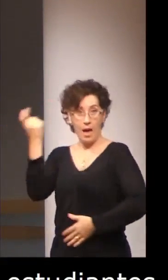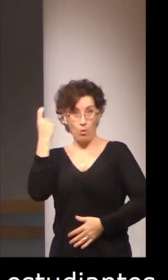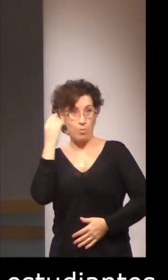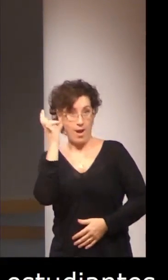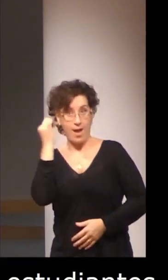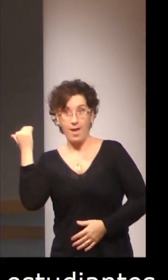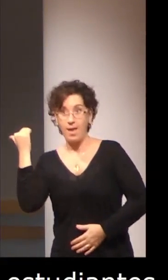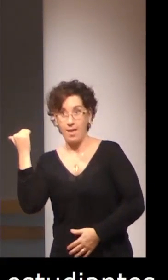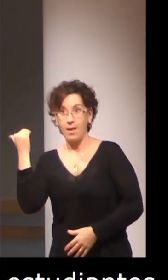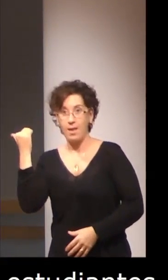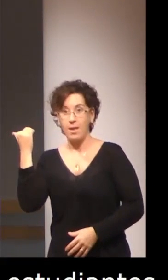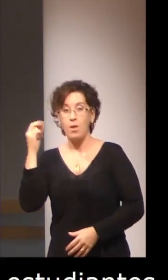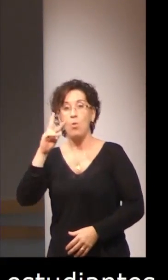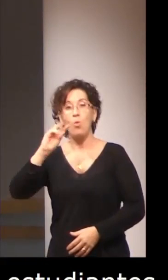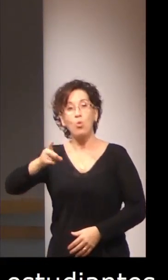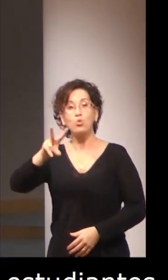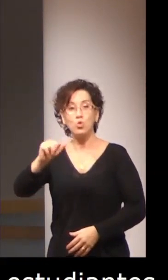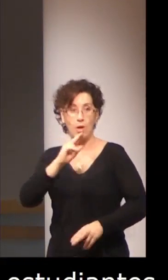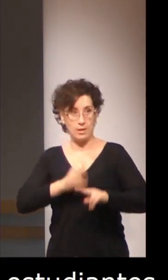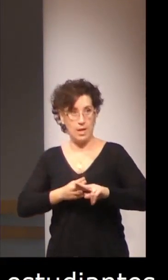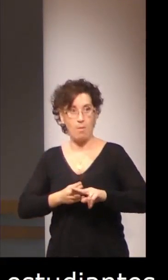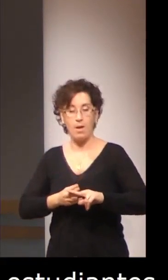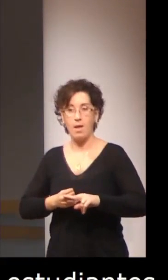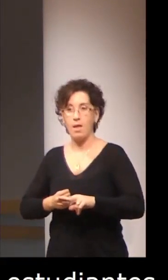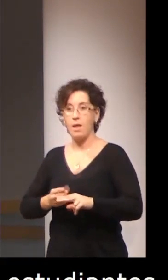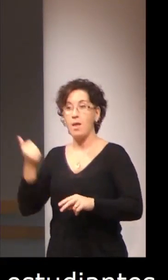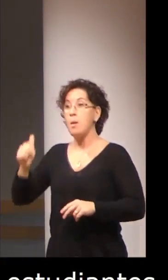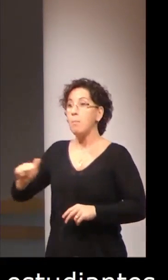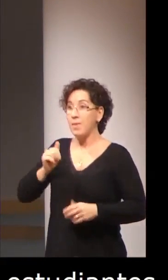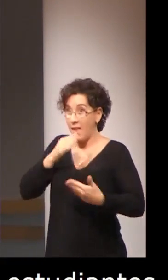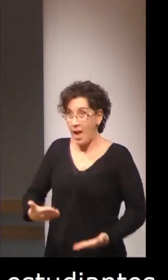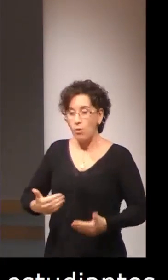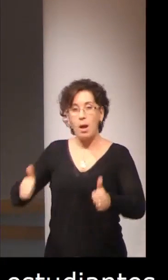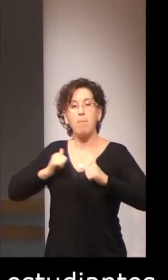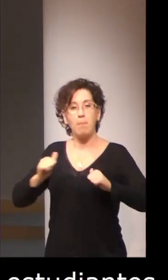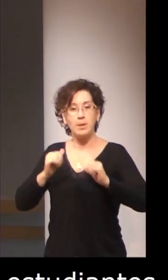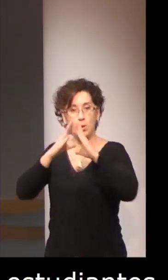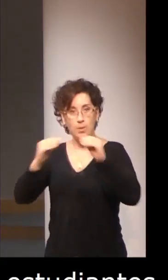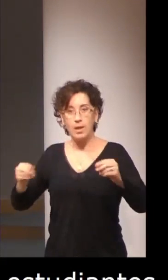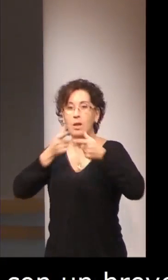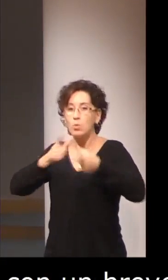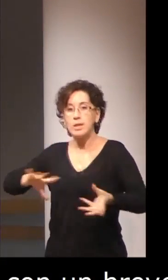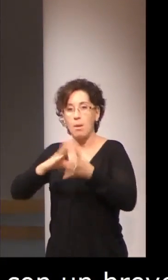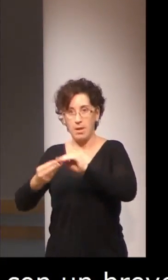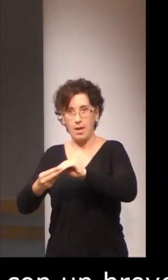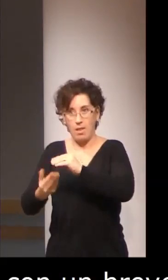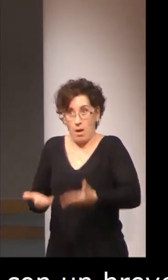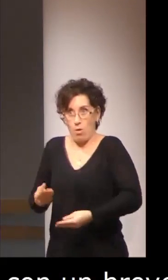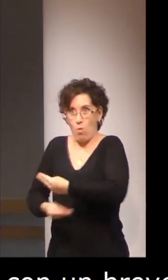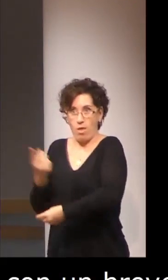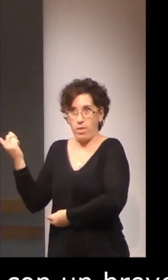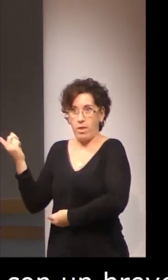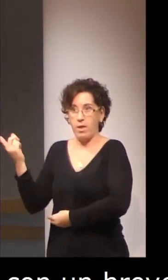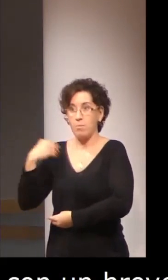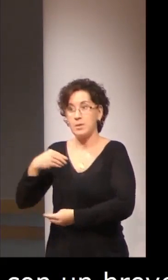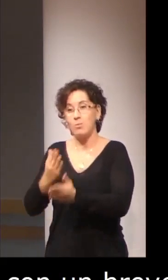y es interesante porque en este momento está haciendo está haciendo el máster universitario de lingüística aplicada precisamente con el itinerario de